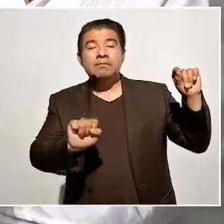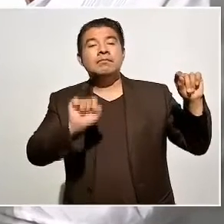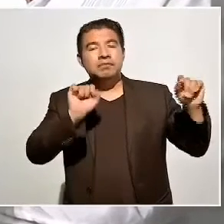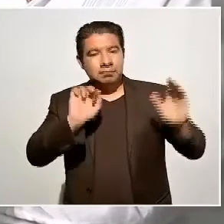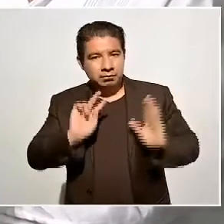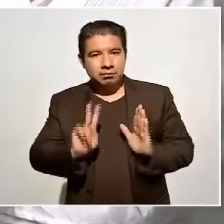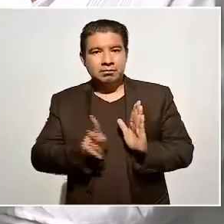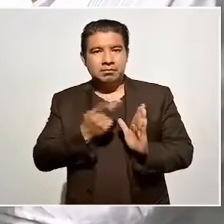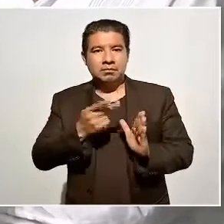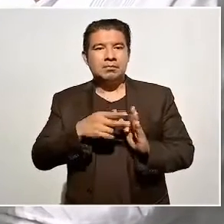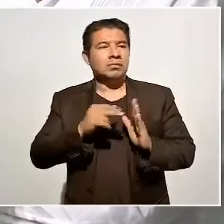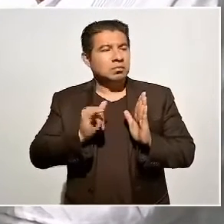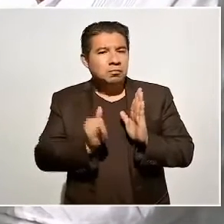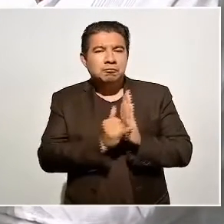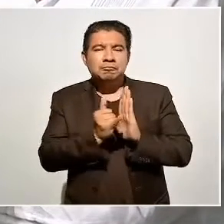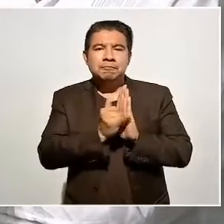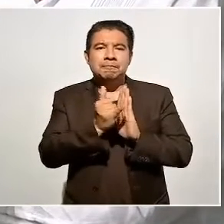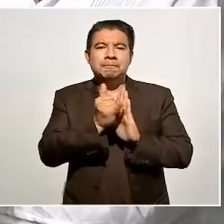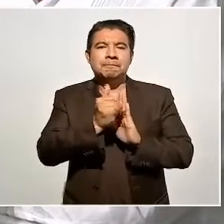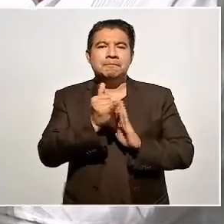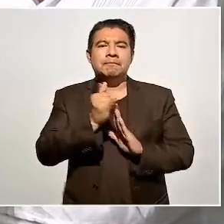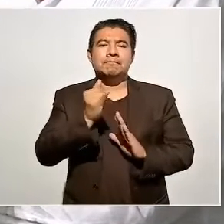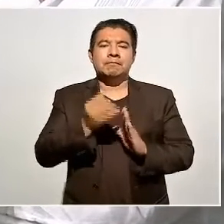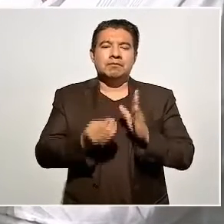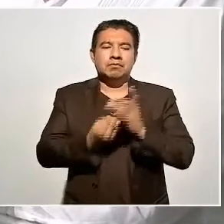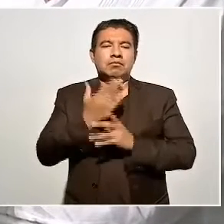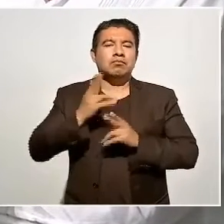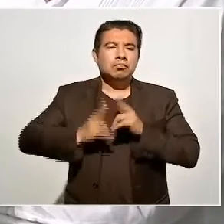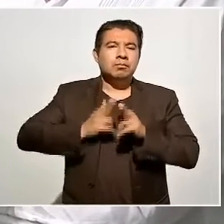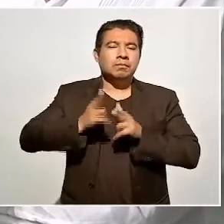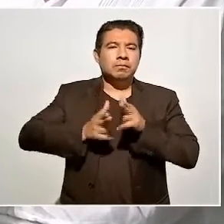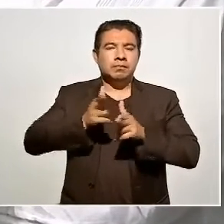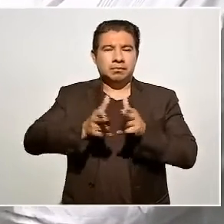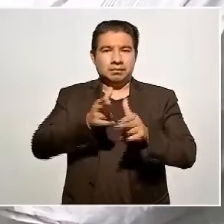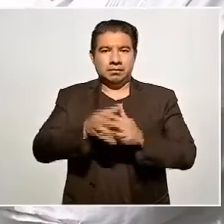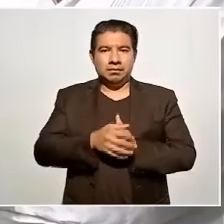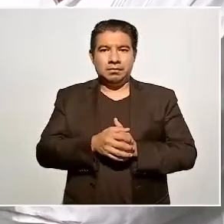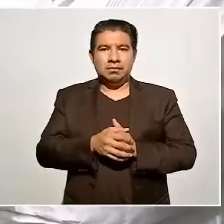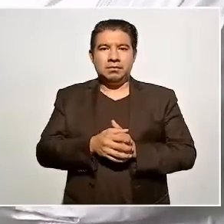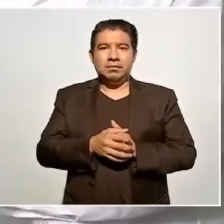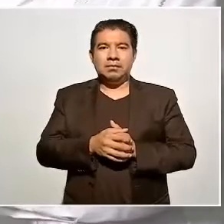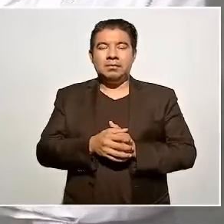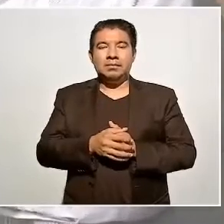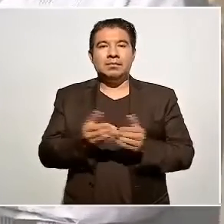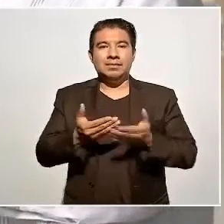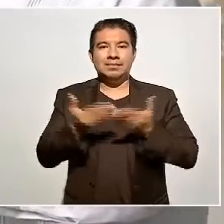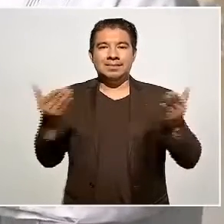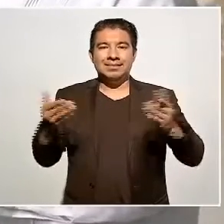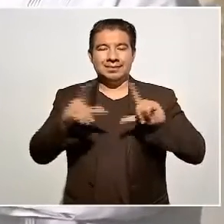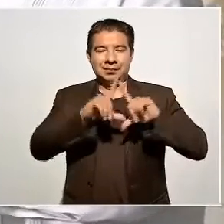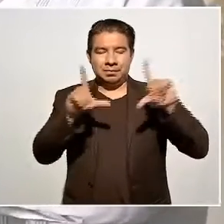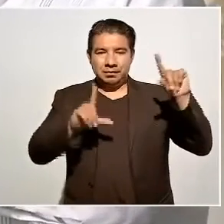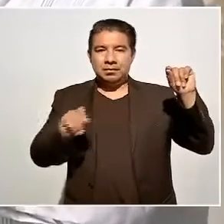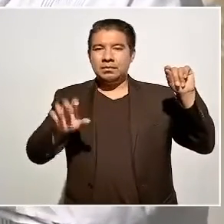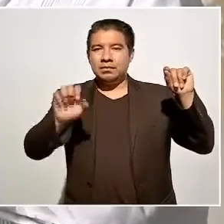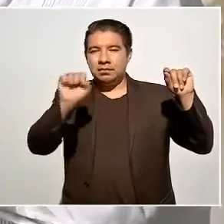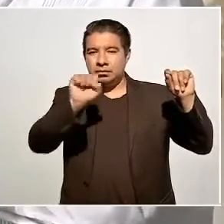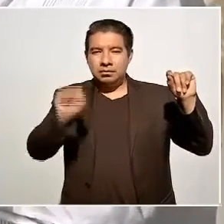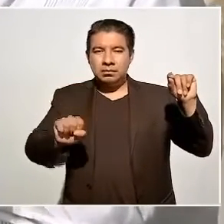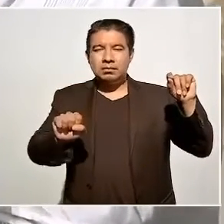iniciamos con la construcción de este ferrocarril. Es la hora del sureste, es la